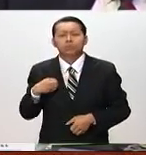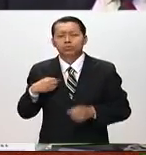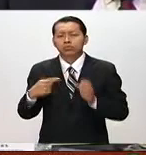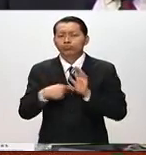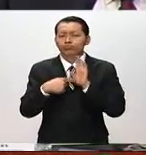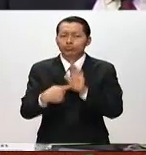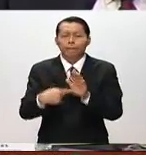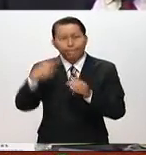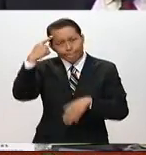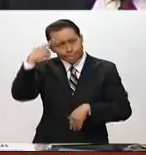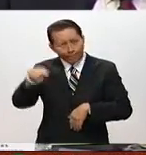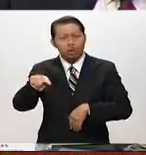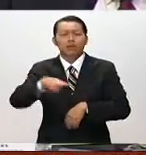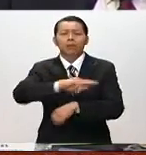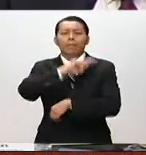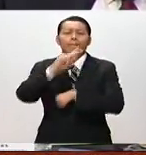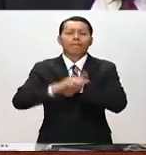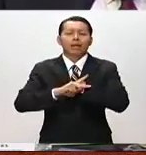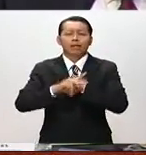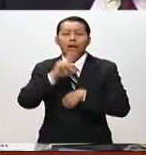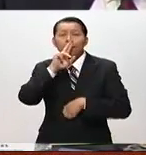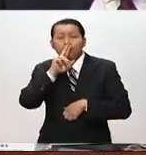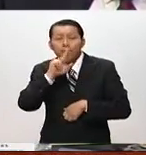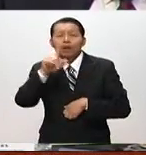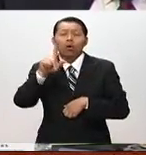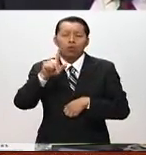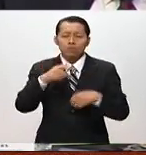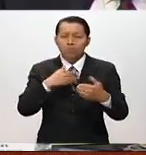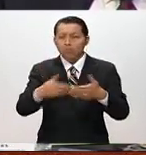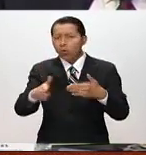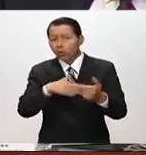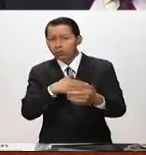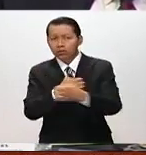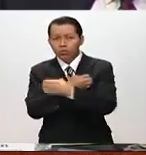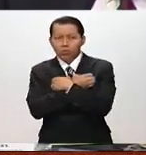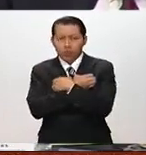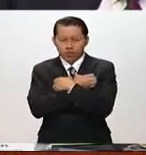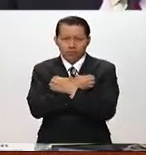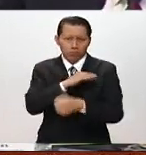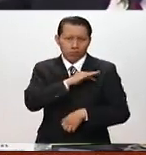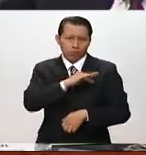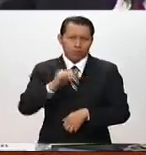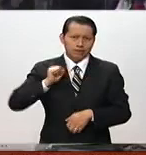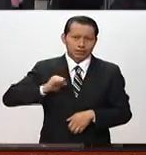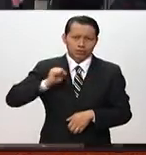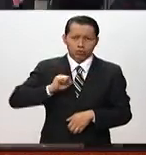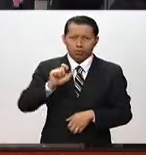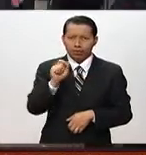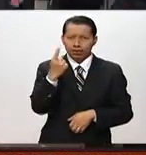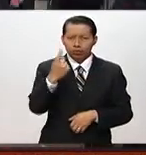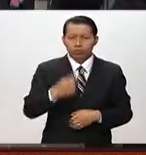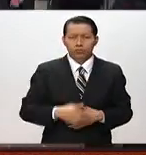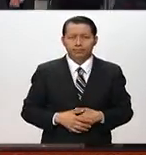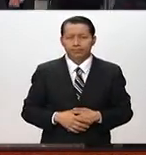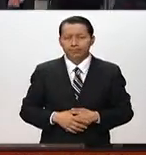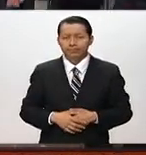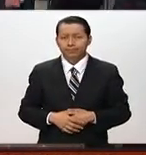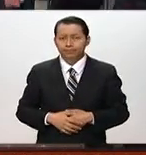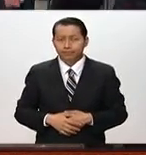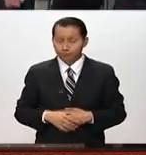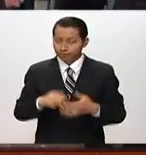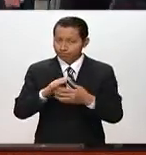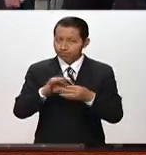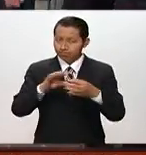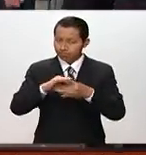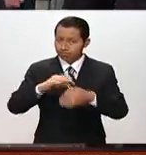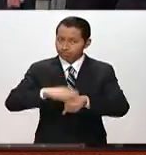país el mejor modelo educativo para poder enfrentar el siglo XXI. También reiteró que los